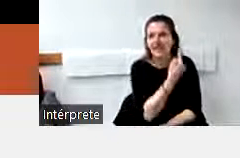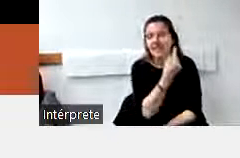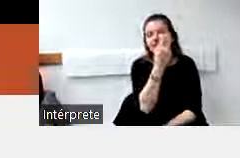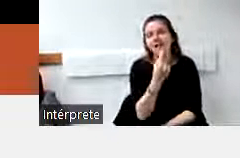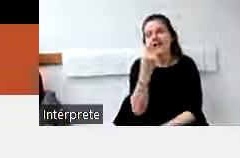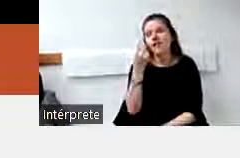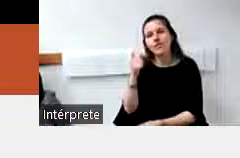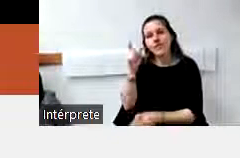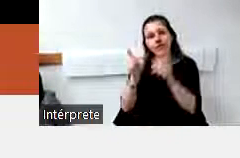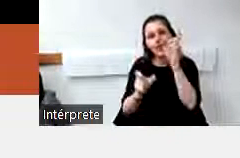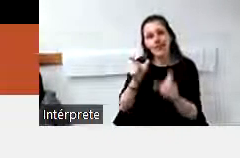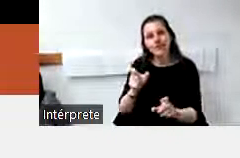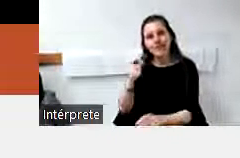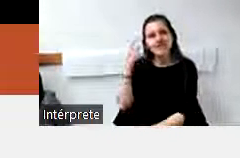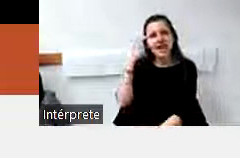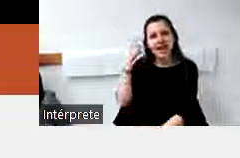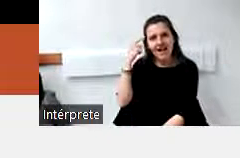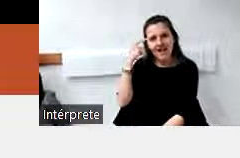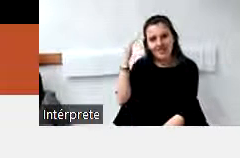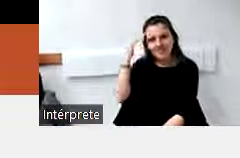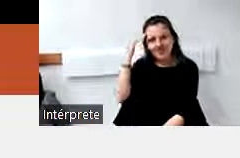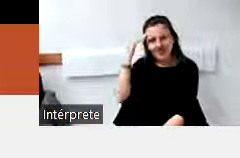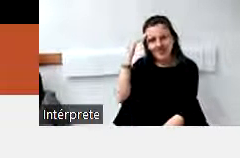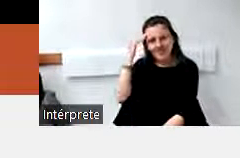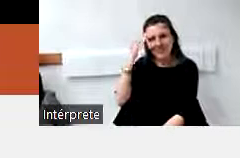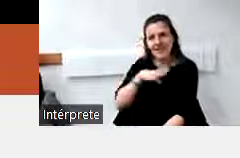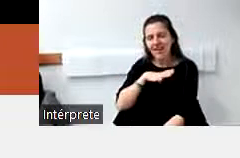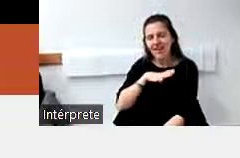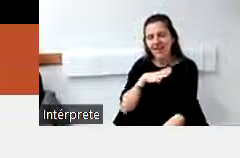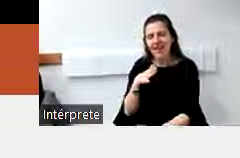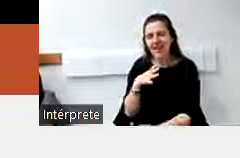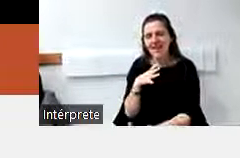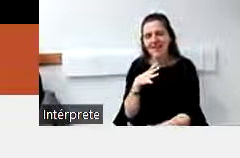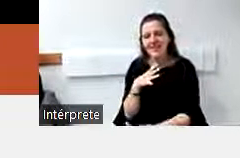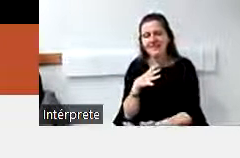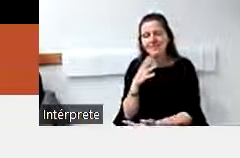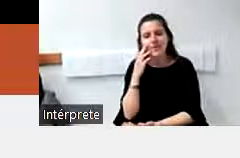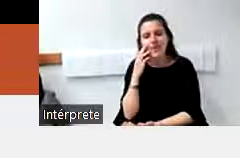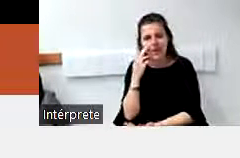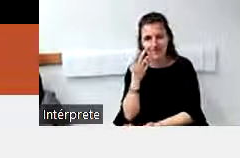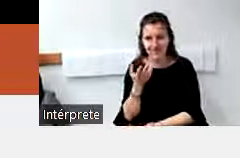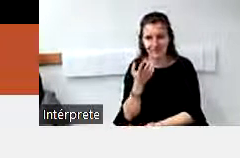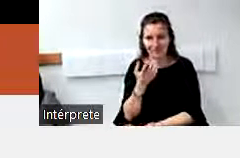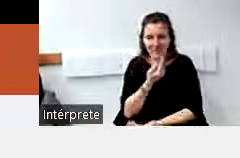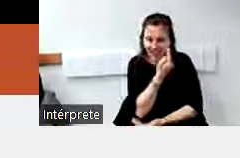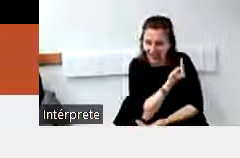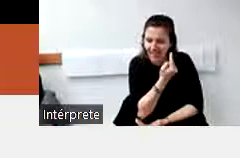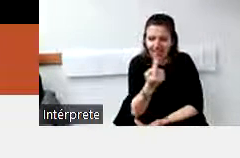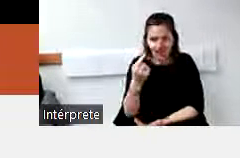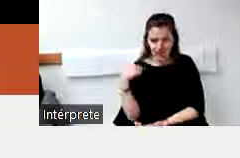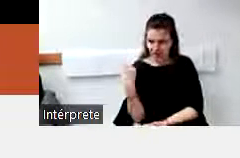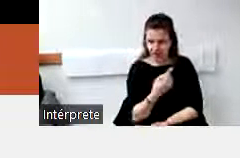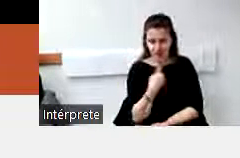que mira la discapacidad como una falta de, o de visión, o